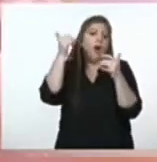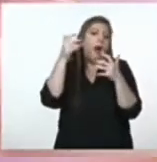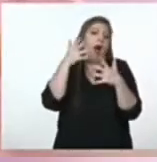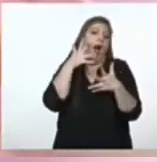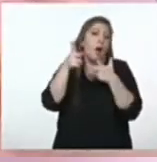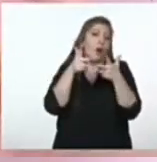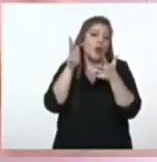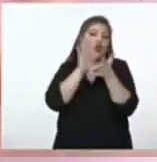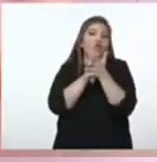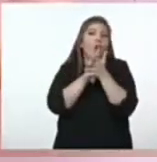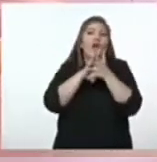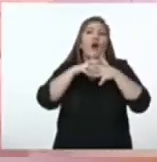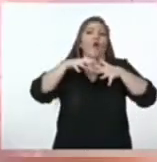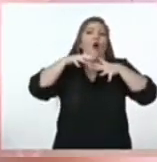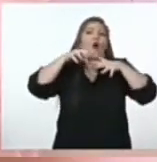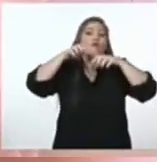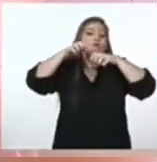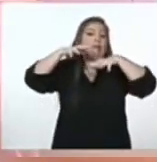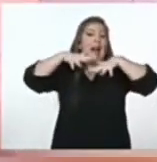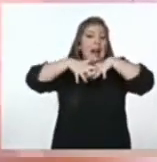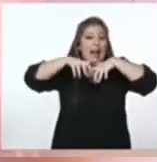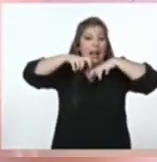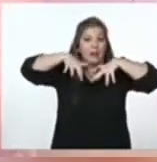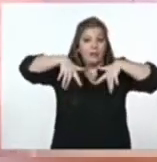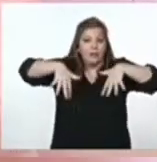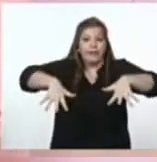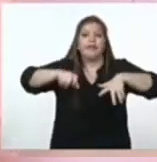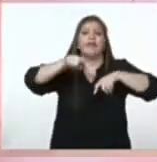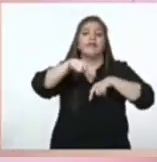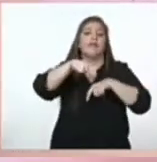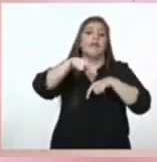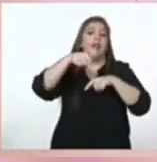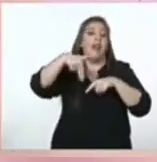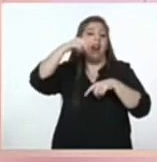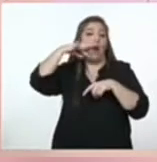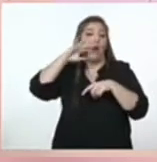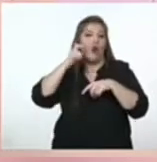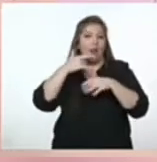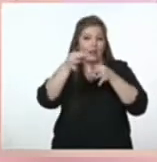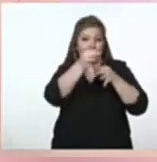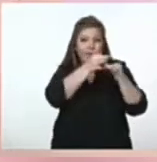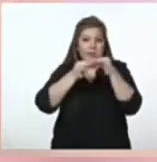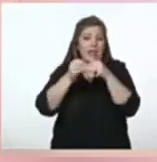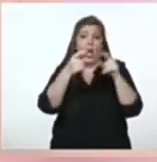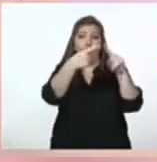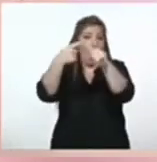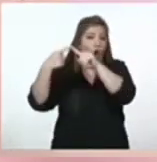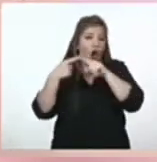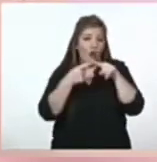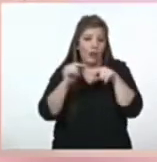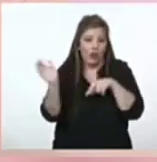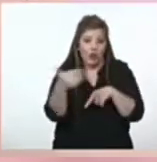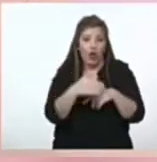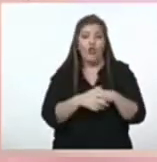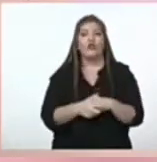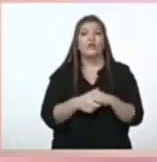hablando de redes neuronales, ¿sí? Donde están permanentemente en comunicación. desde el lóbulo frontal, donde van